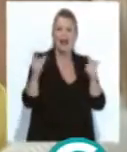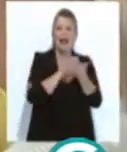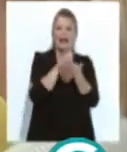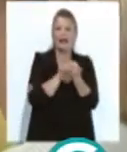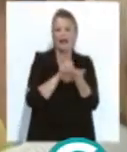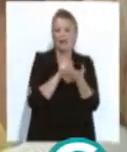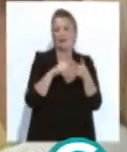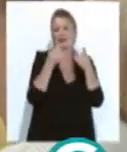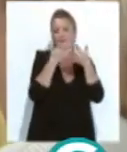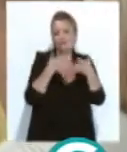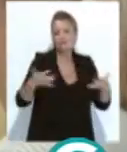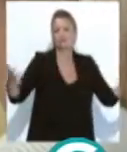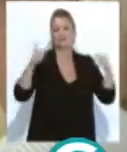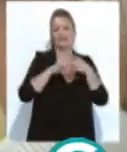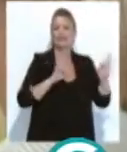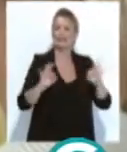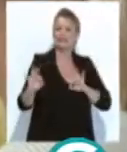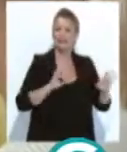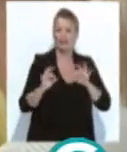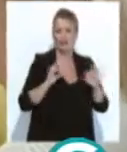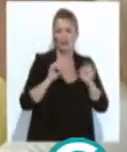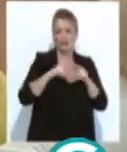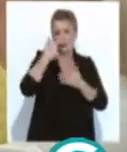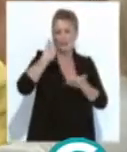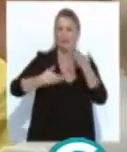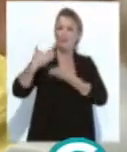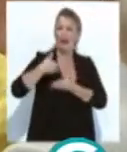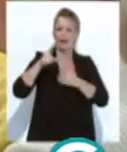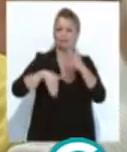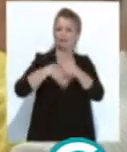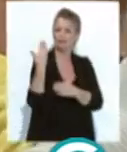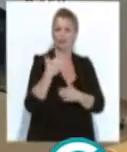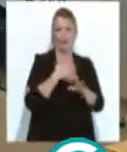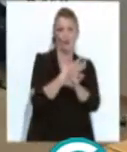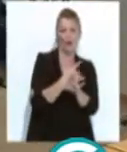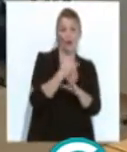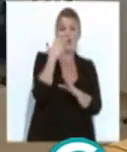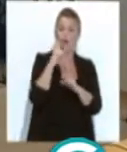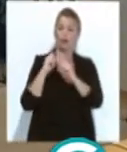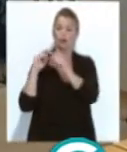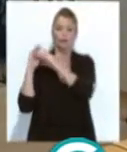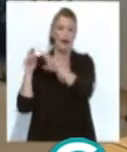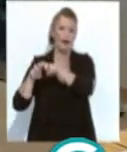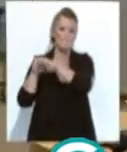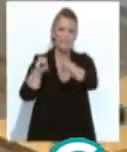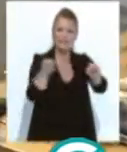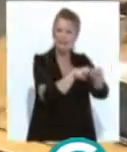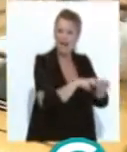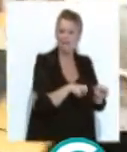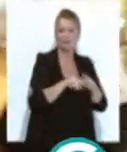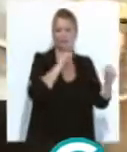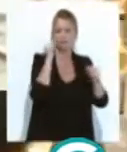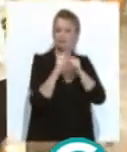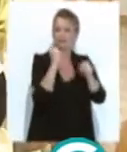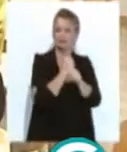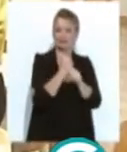Dramáticas, Dramaturgias y Teatralidades Contemporáneas en Juego, que suma un total de 5 mesas de trabajo donde se analizará el universo de